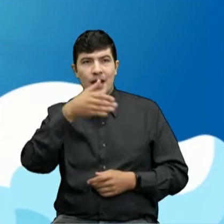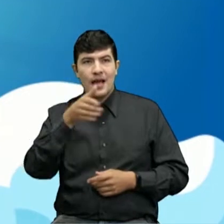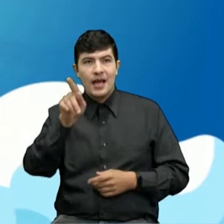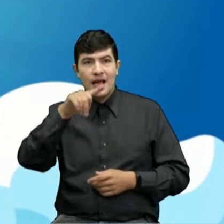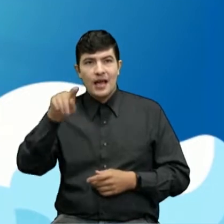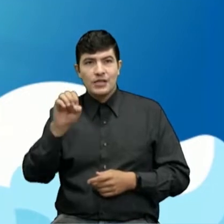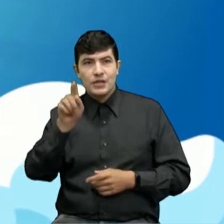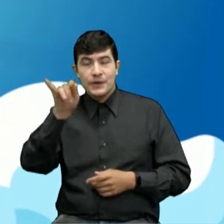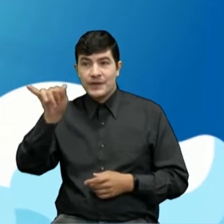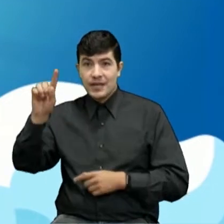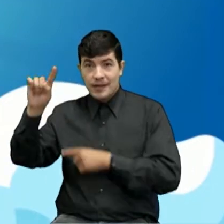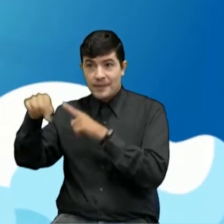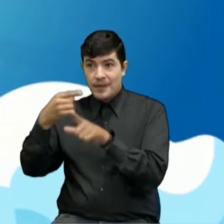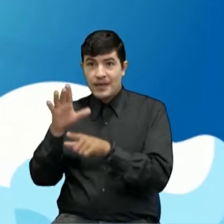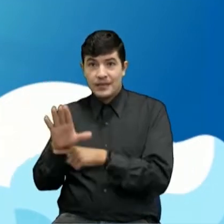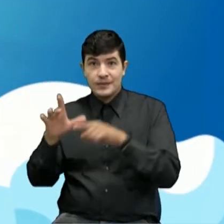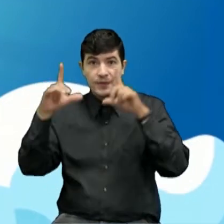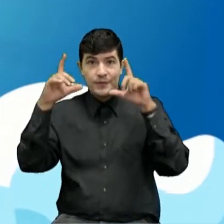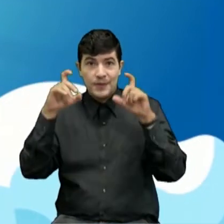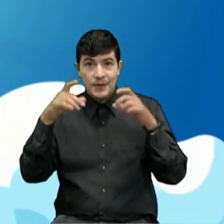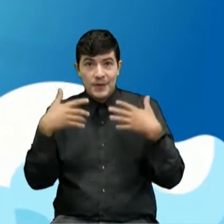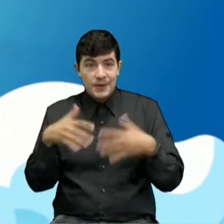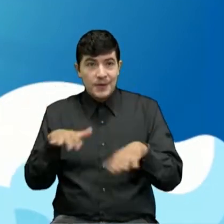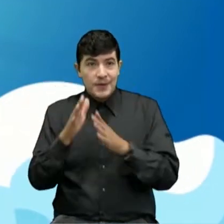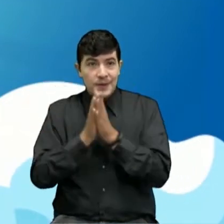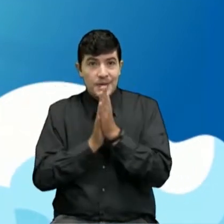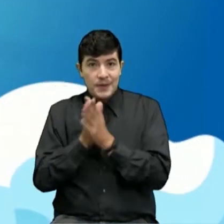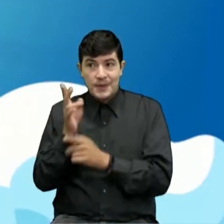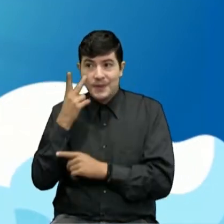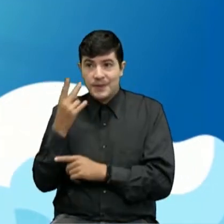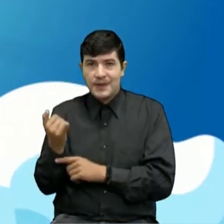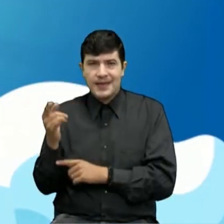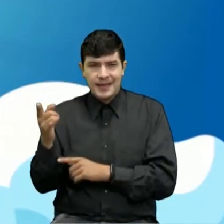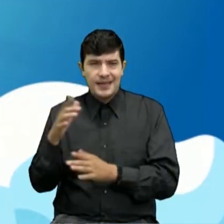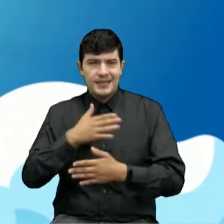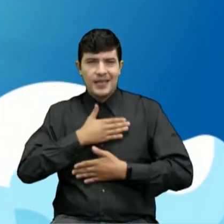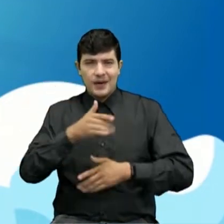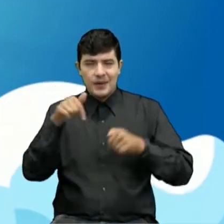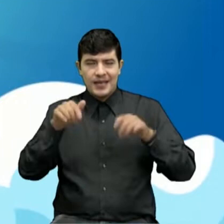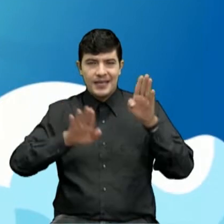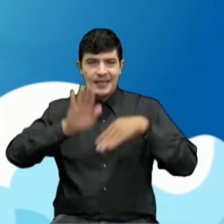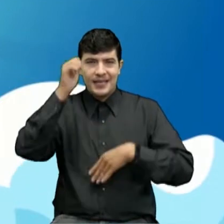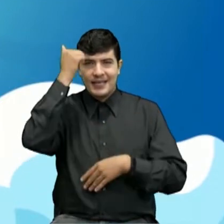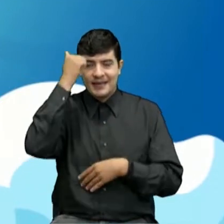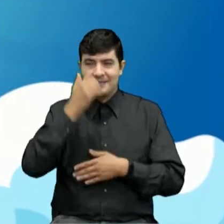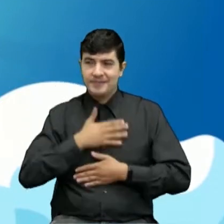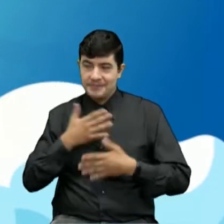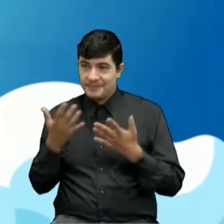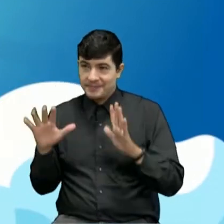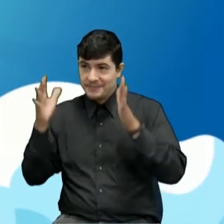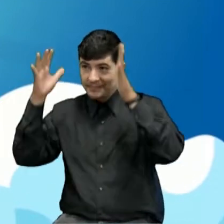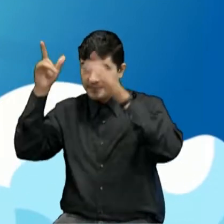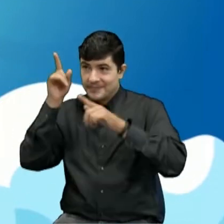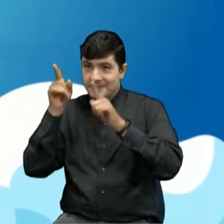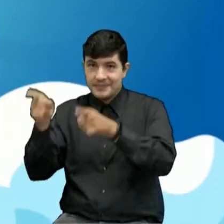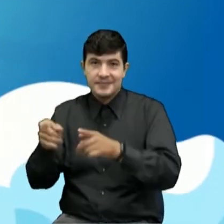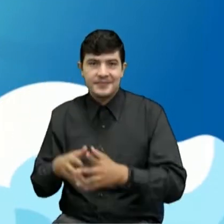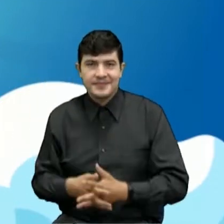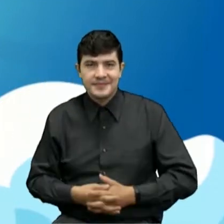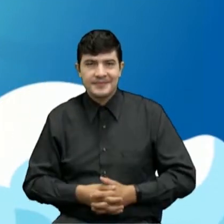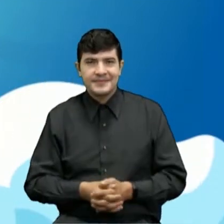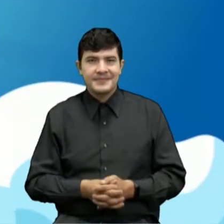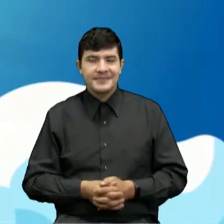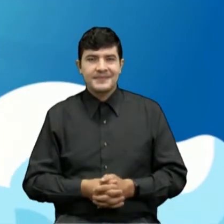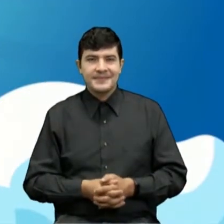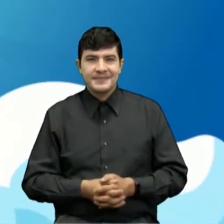nos envía su foto. Bella. Para reportar sintonía el día de hoy, felicitaciones, muy